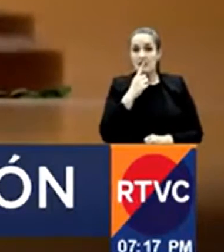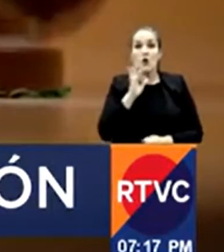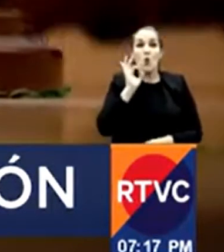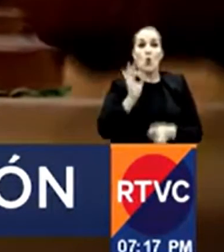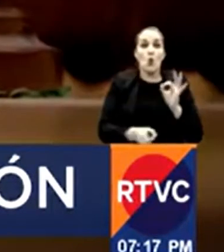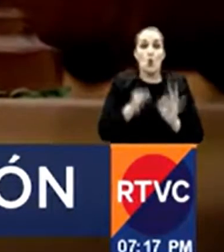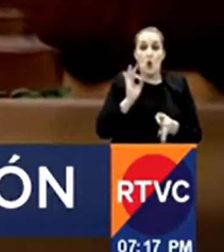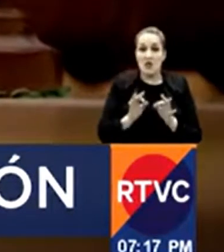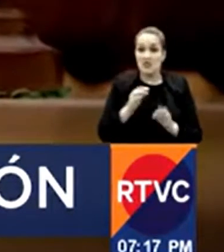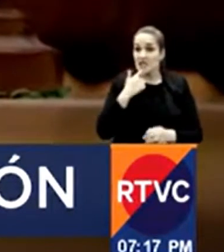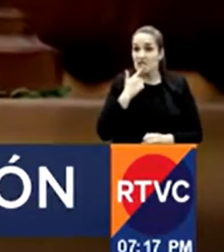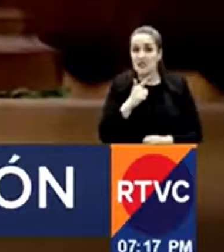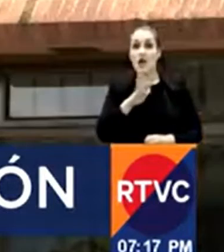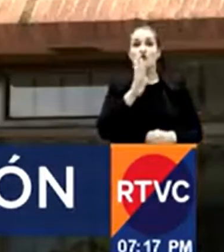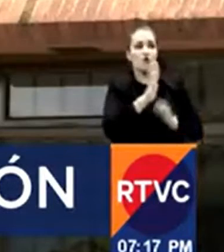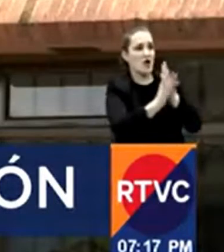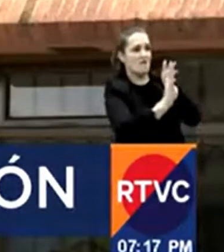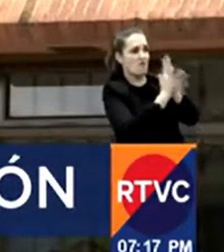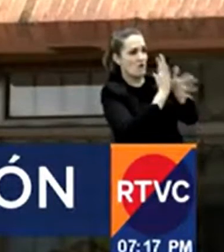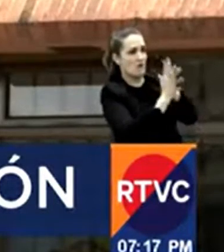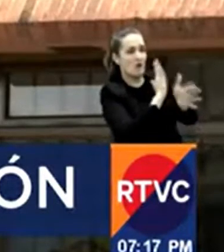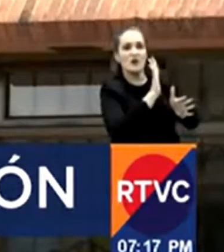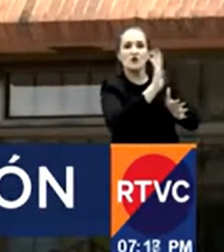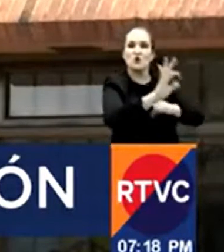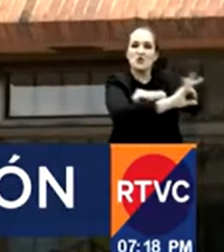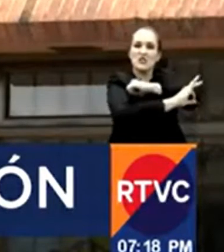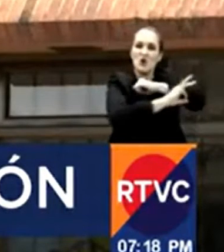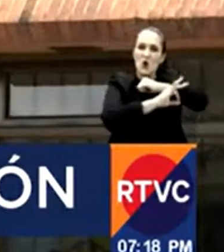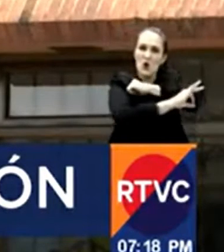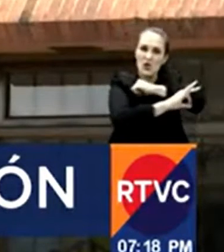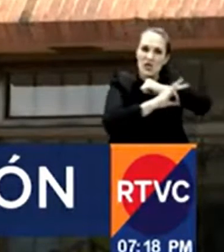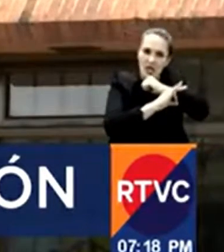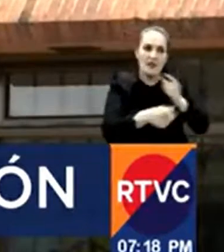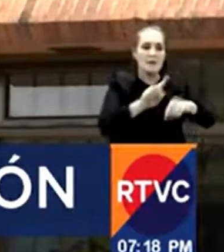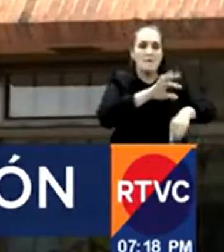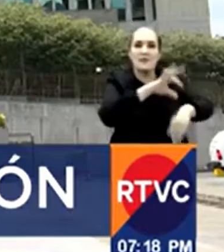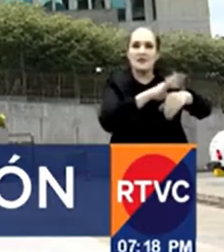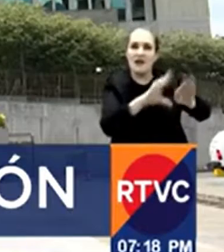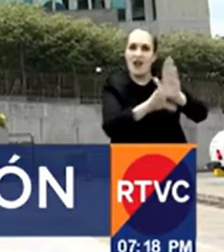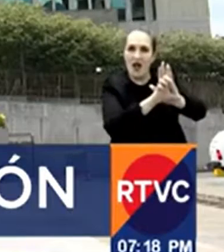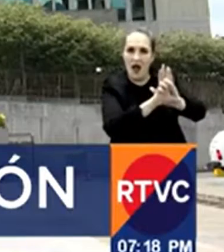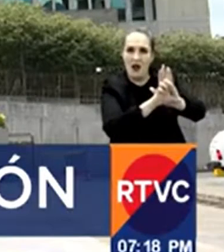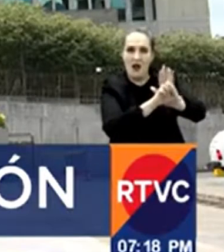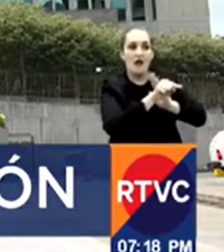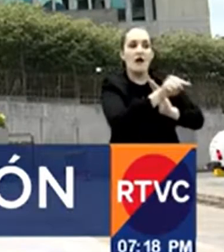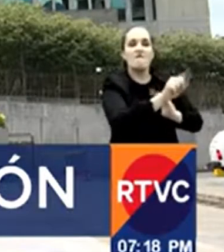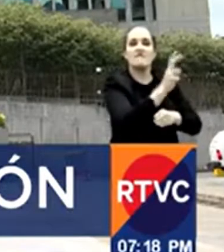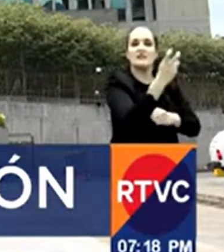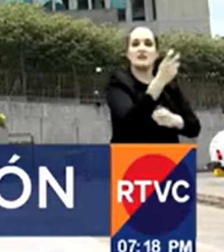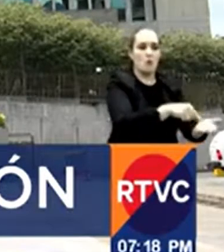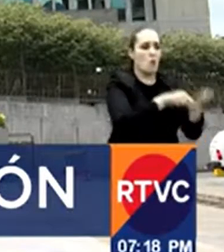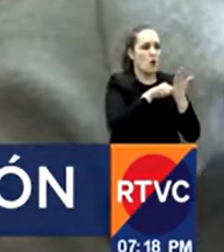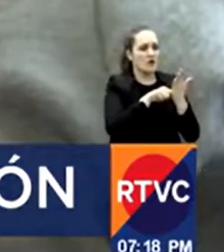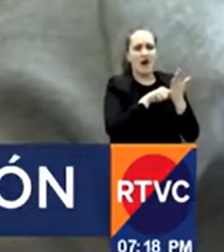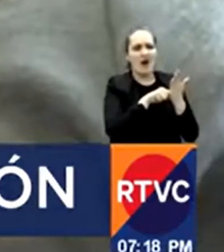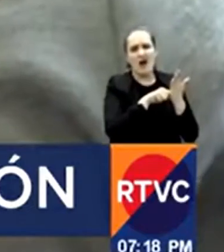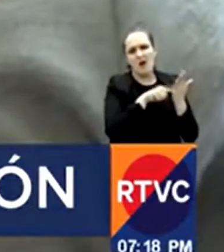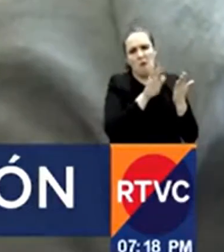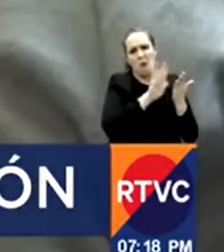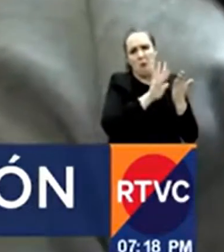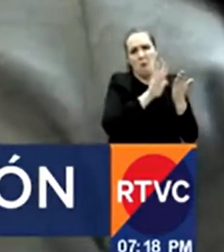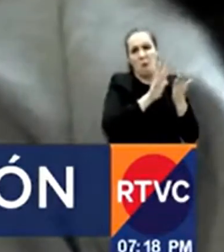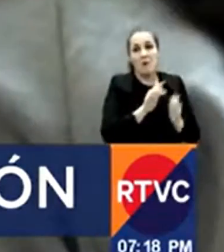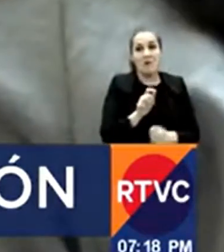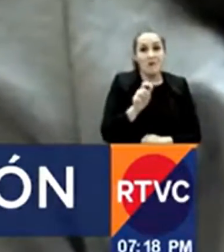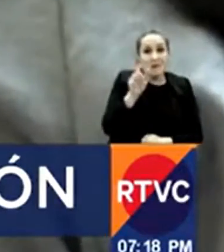caso desestimó los informes de psicología forense y los de medicina legal presentados por el fiscal, que darían cuenta de los